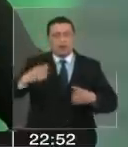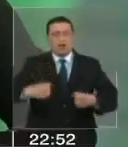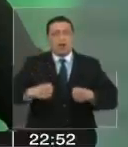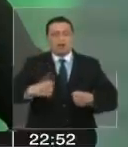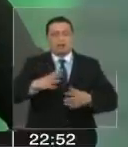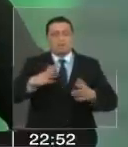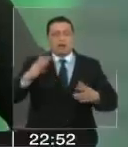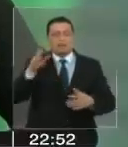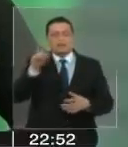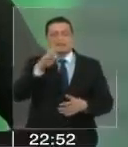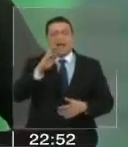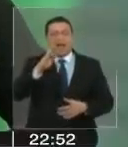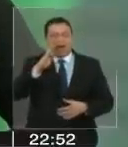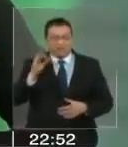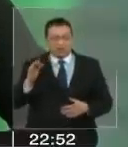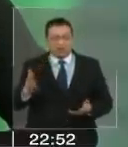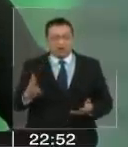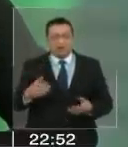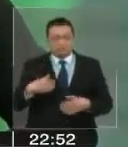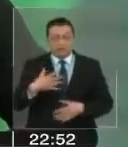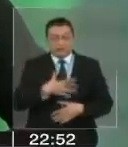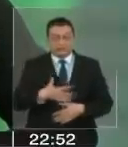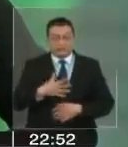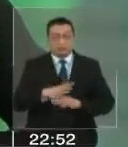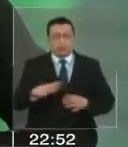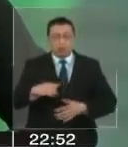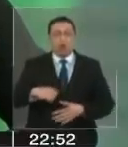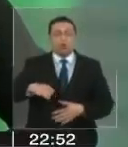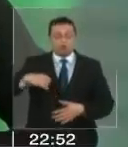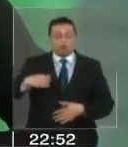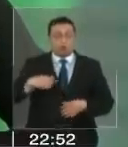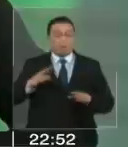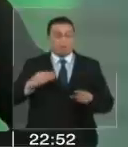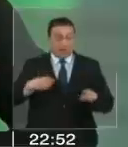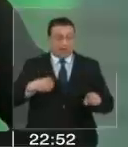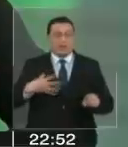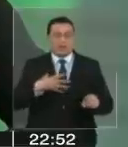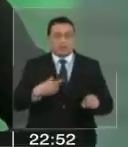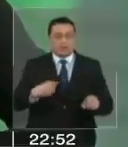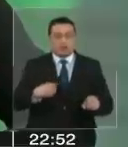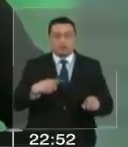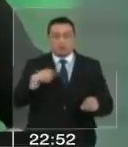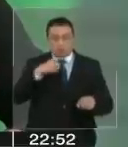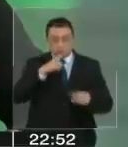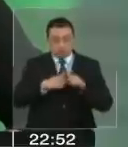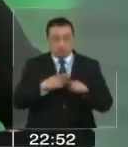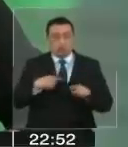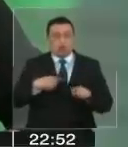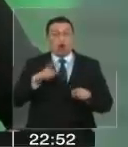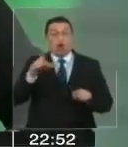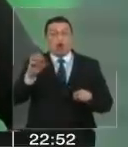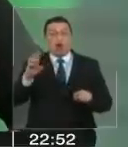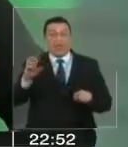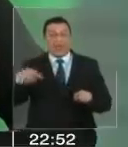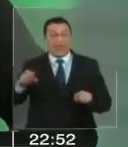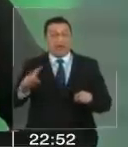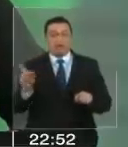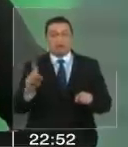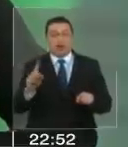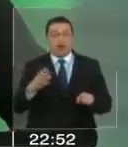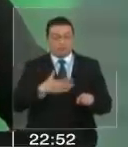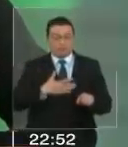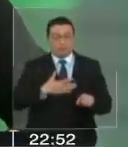más sabio. Yo me siento sumamente orgullosa de ser la mamá del Pablo. O sea, yo no me llamo Lorena, yo soy la mamá del Pablo.